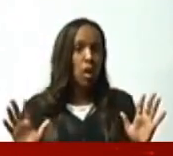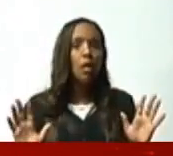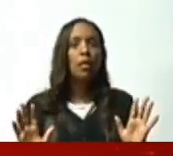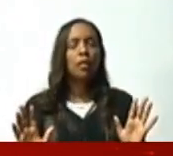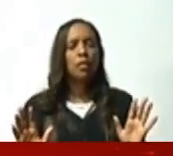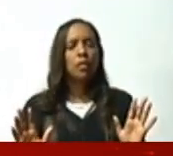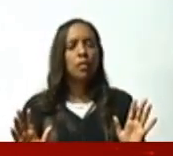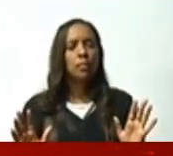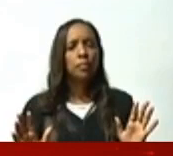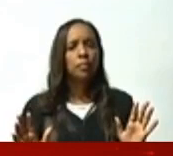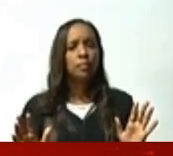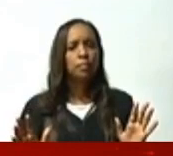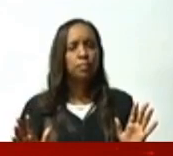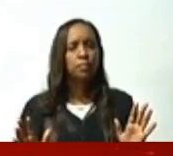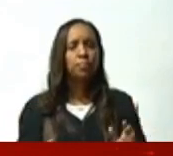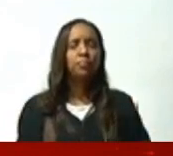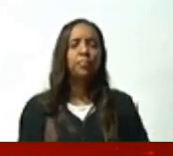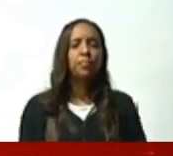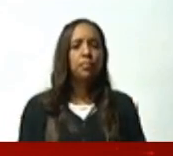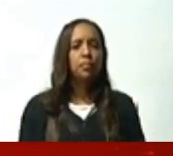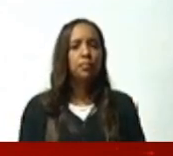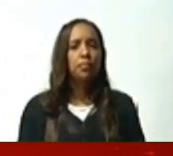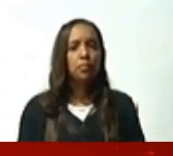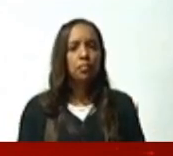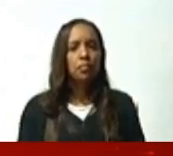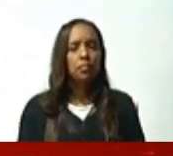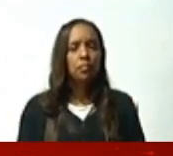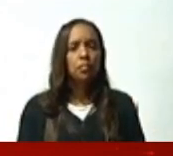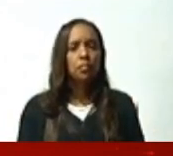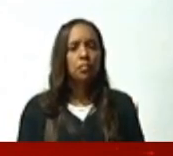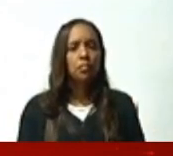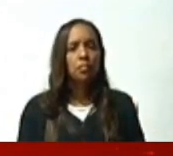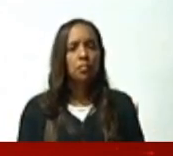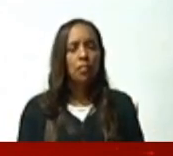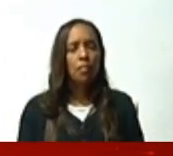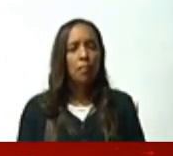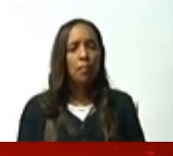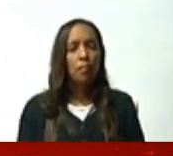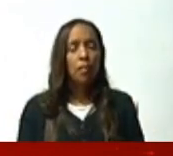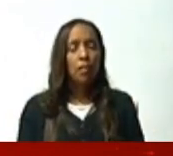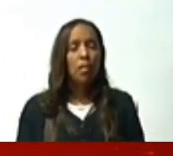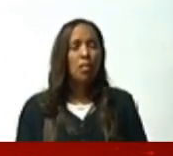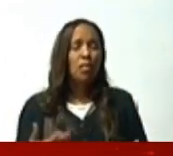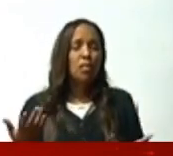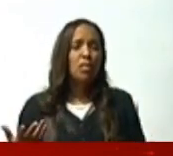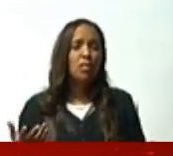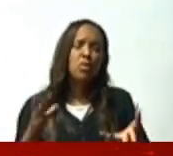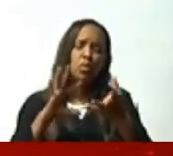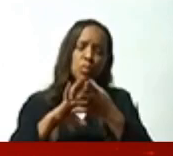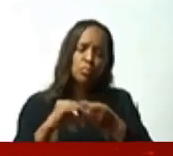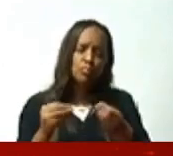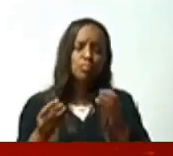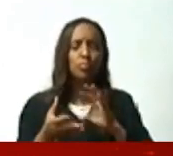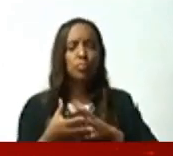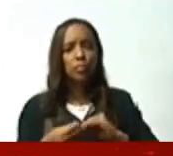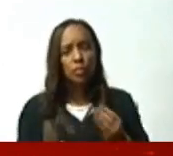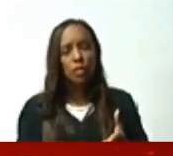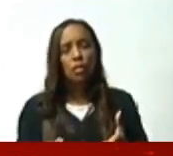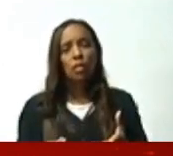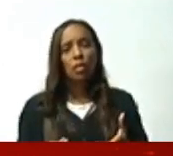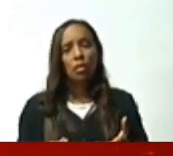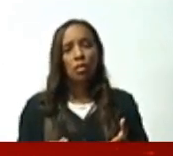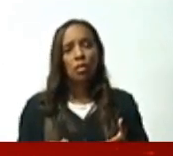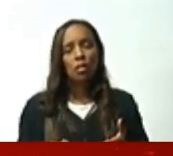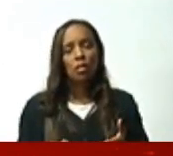Digo todo esto por lo que significa el paso del huracán Fiona y lo que tiene que ver el